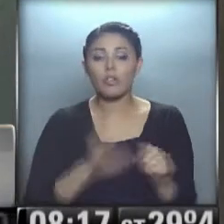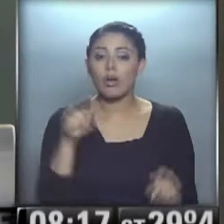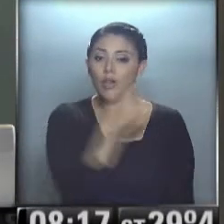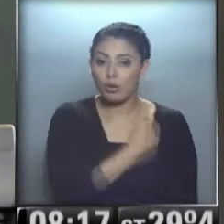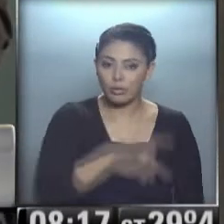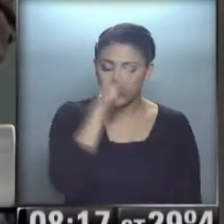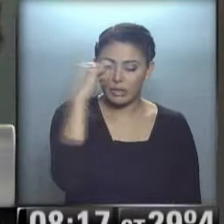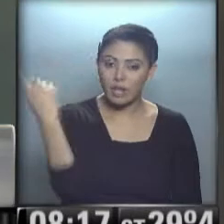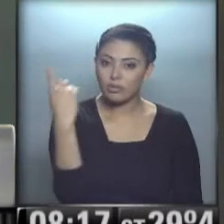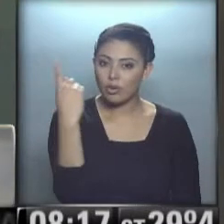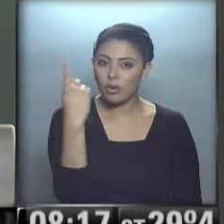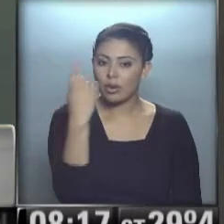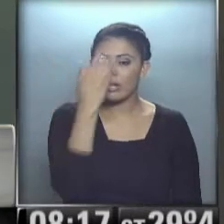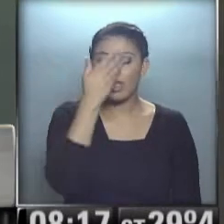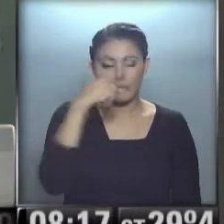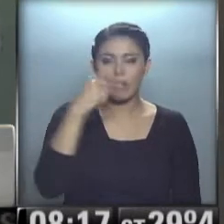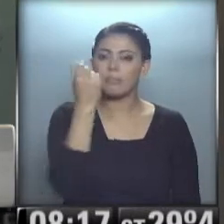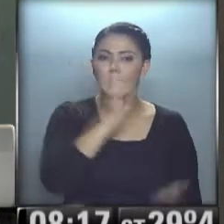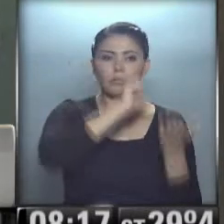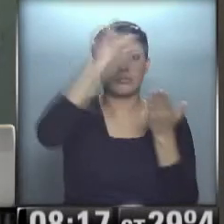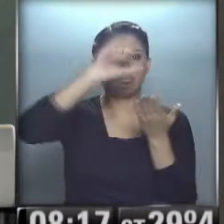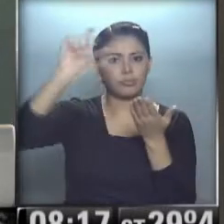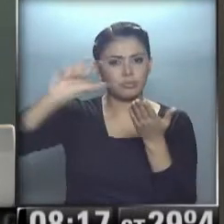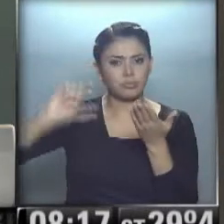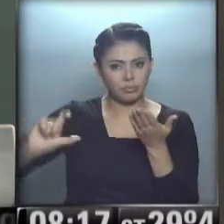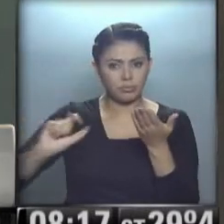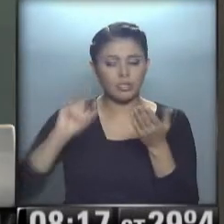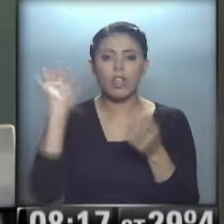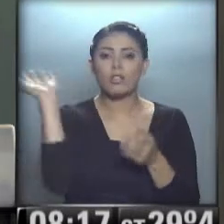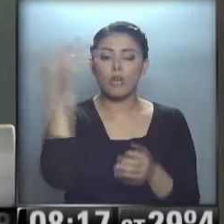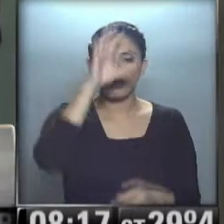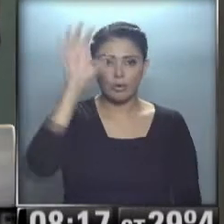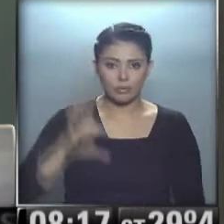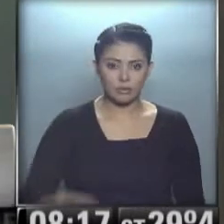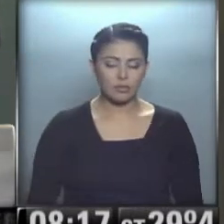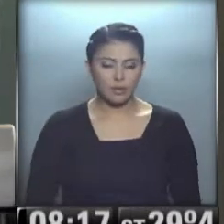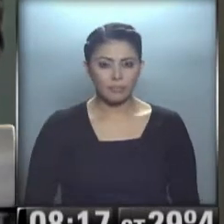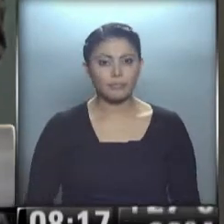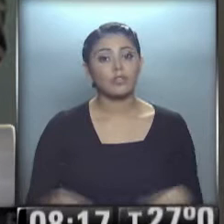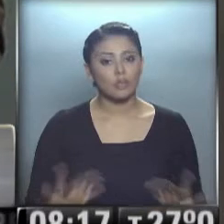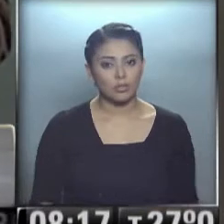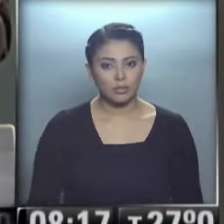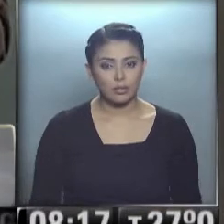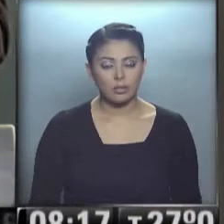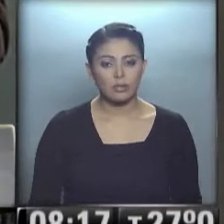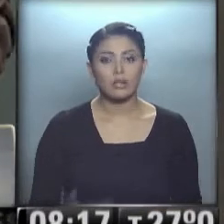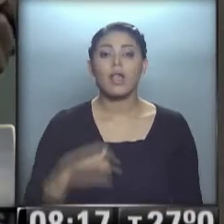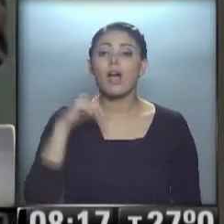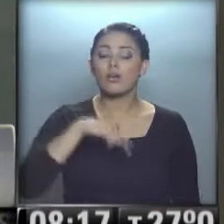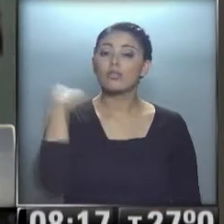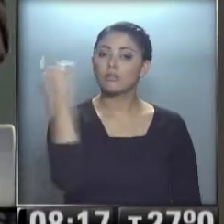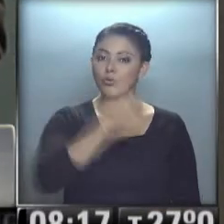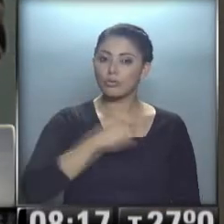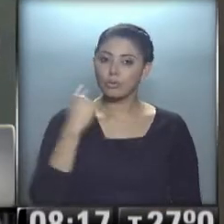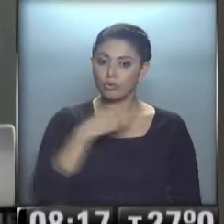Nacional genera una transferencia muy significativa de recursos en las jurisdicciones provinciales. Por lo tanto, lo que nosotros